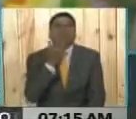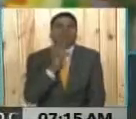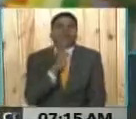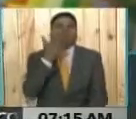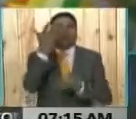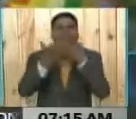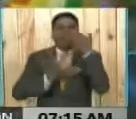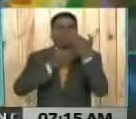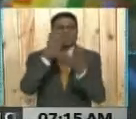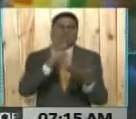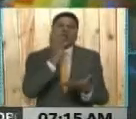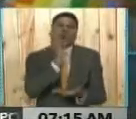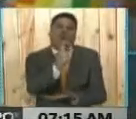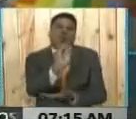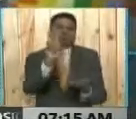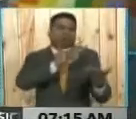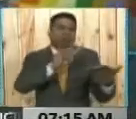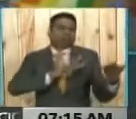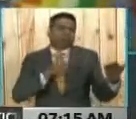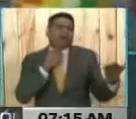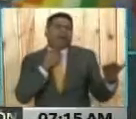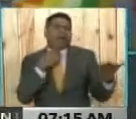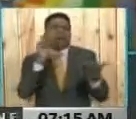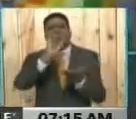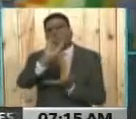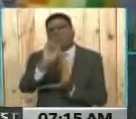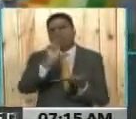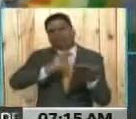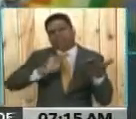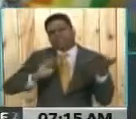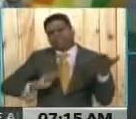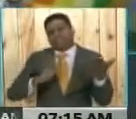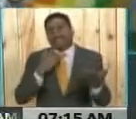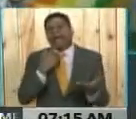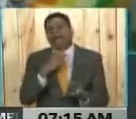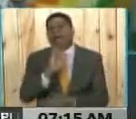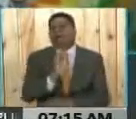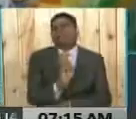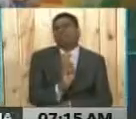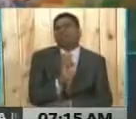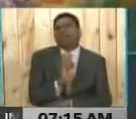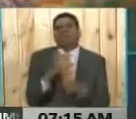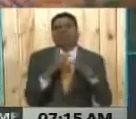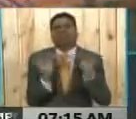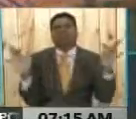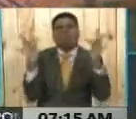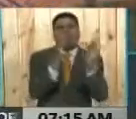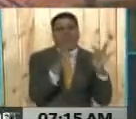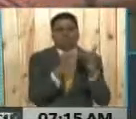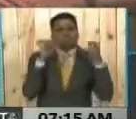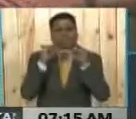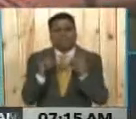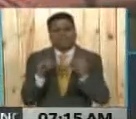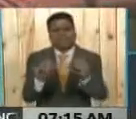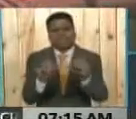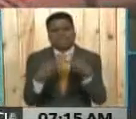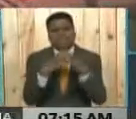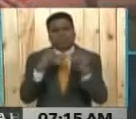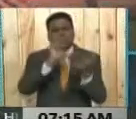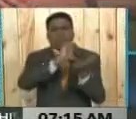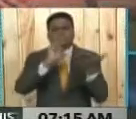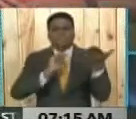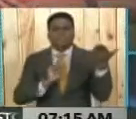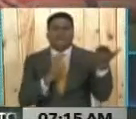que no sea leyendo poesía, que no sea pintando, que no sea en suma en el contacto permanente con las artes, que es lo que configura